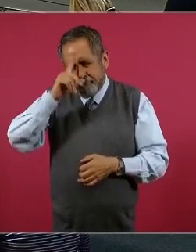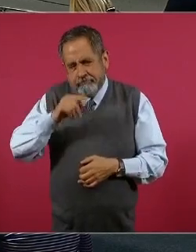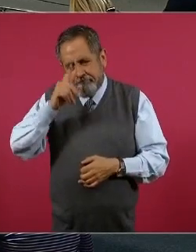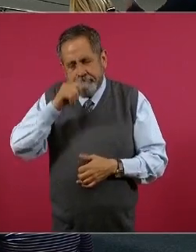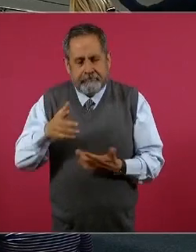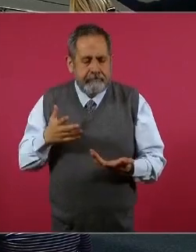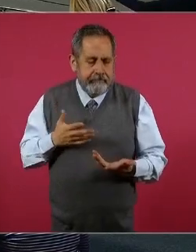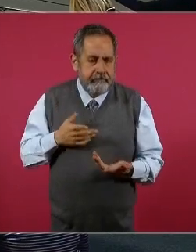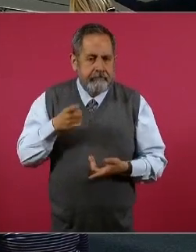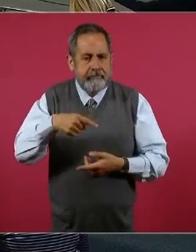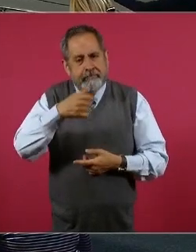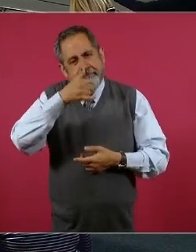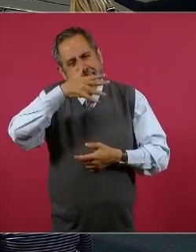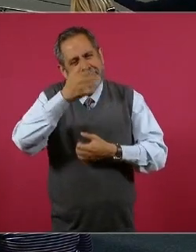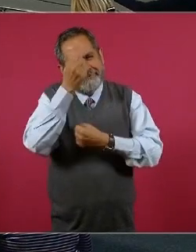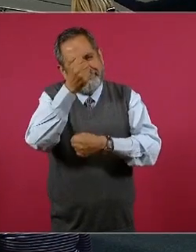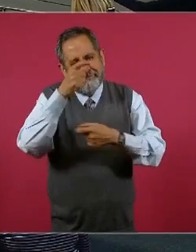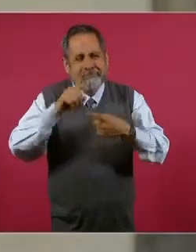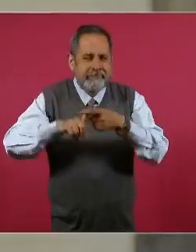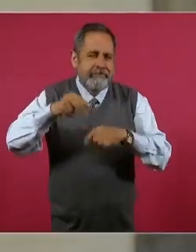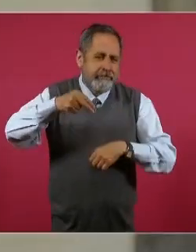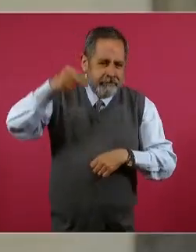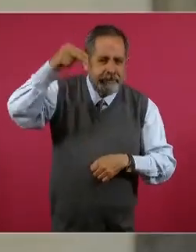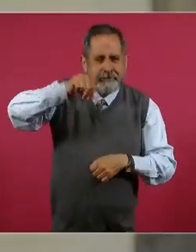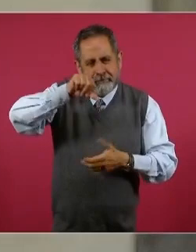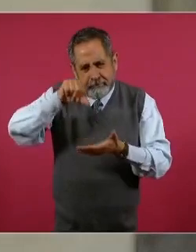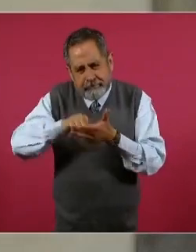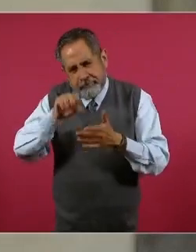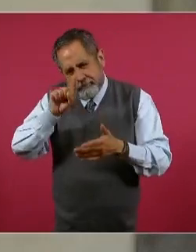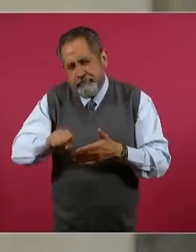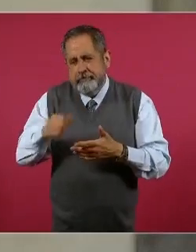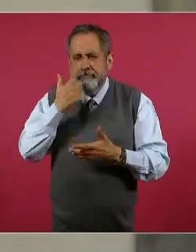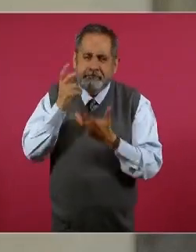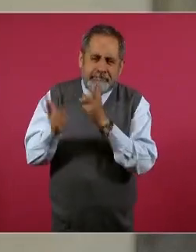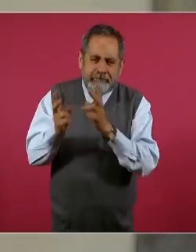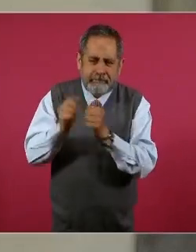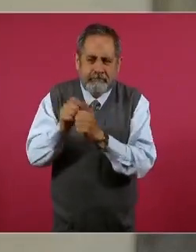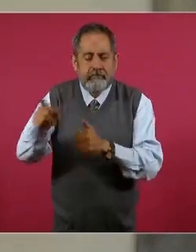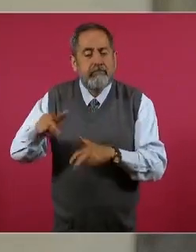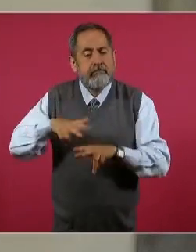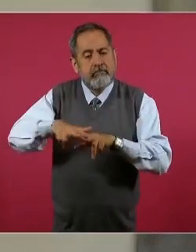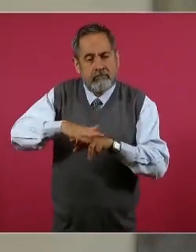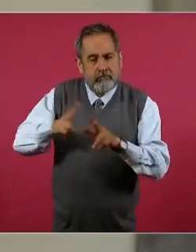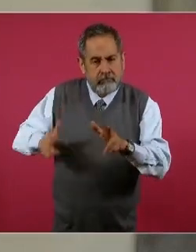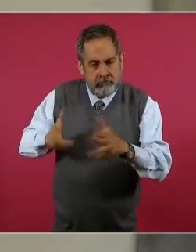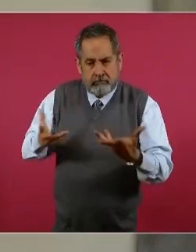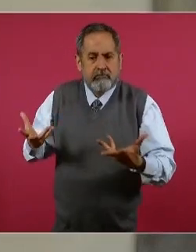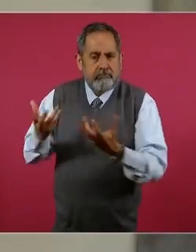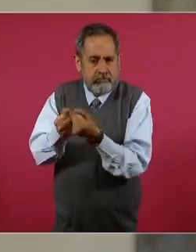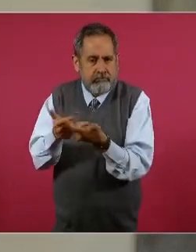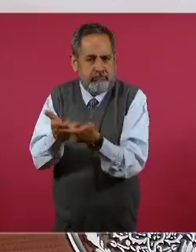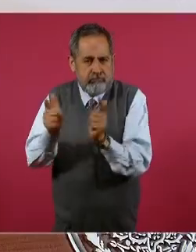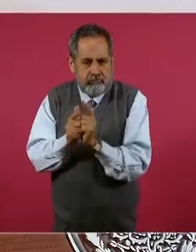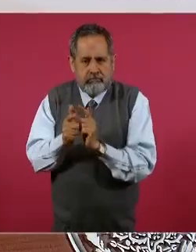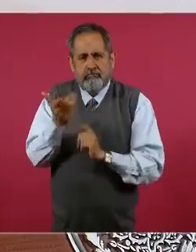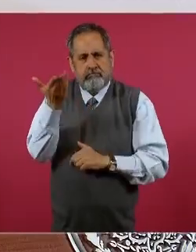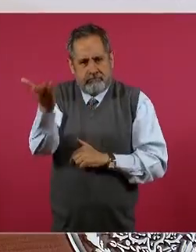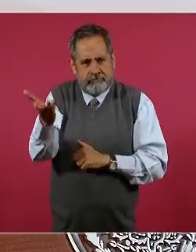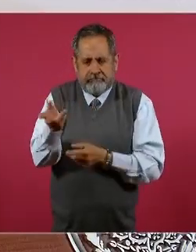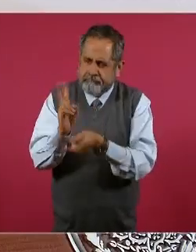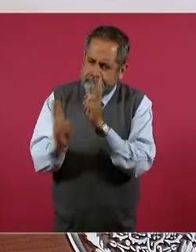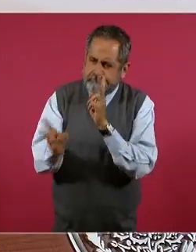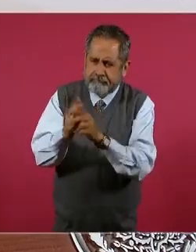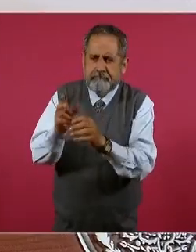conseguirlo. Hablan de las protestas que han hecho en el norte, en el centro y en el sur. Le digo, los ferrocarrileros, este frente, pues le pide ahí unos